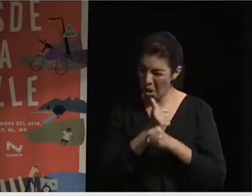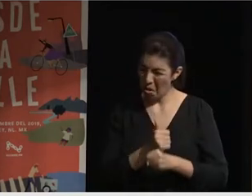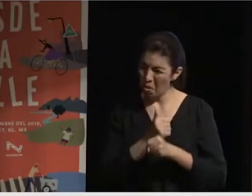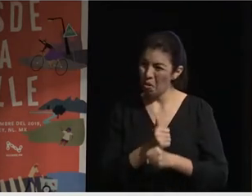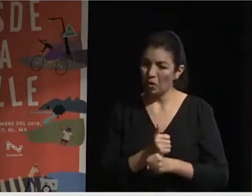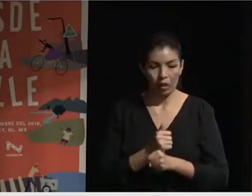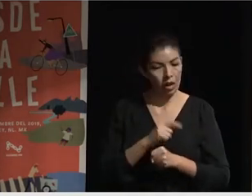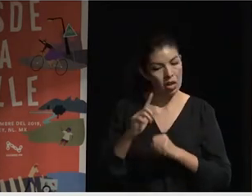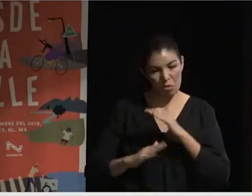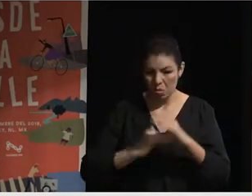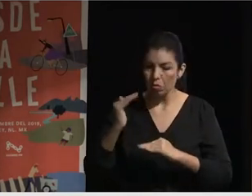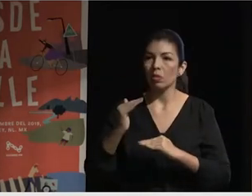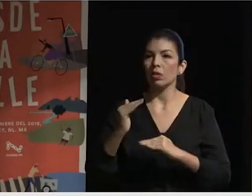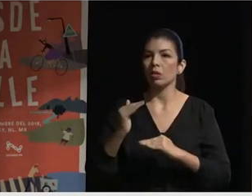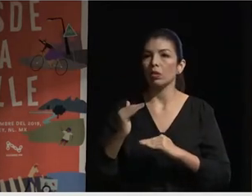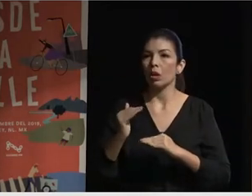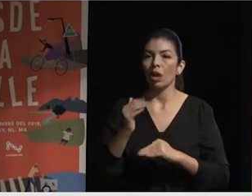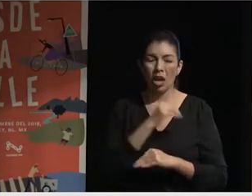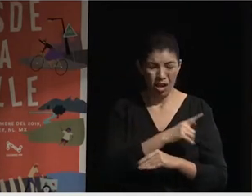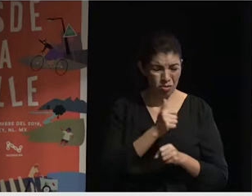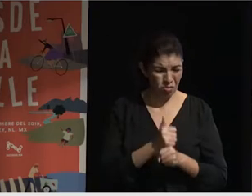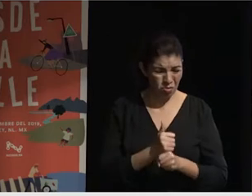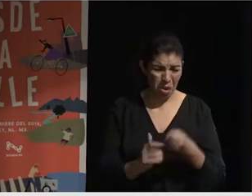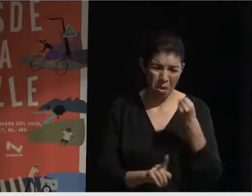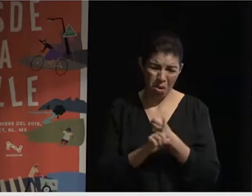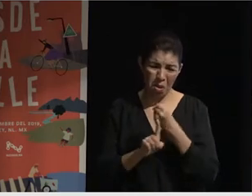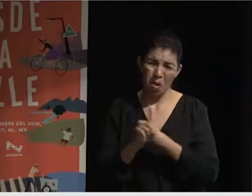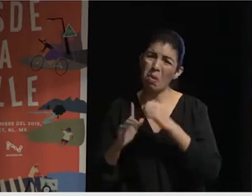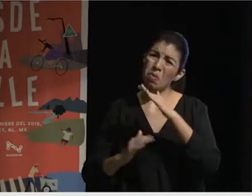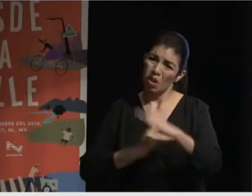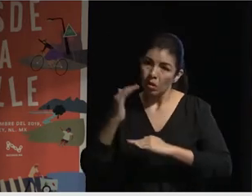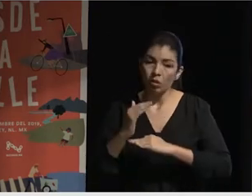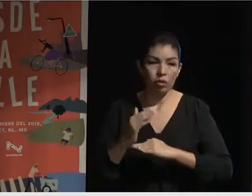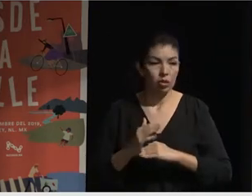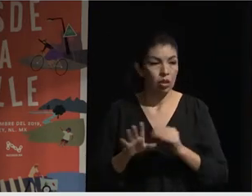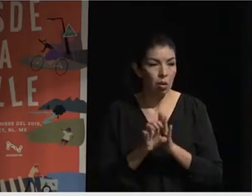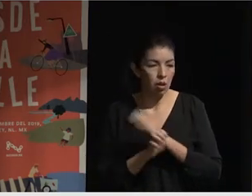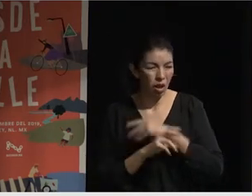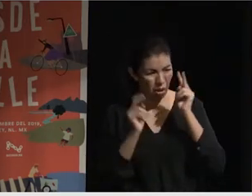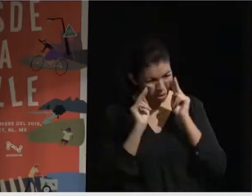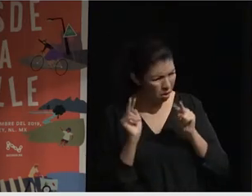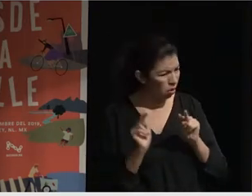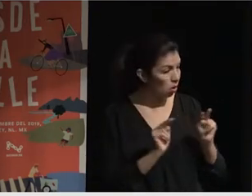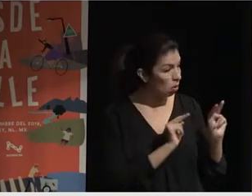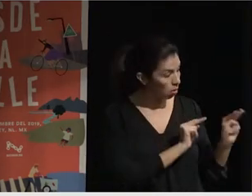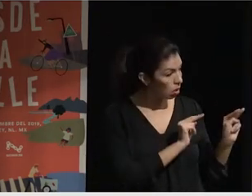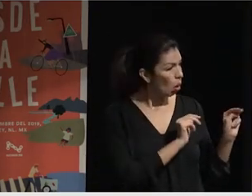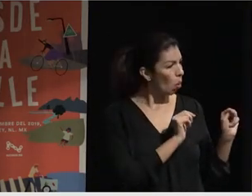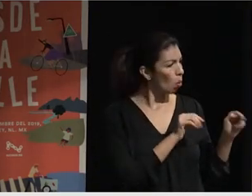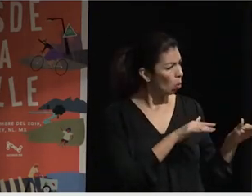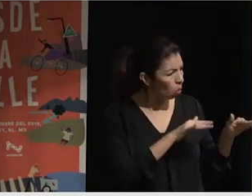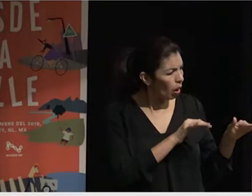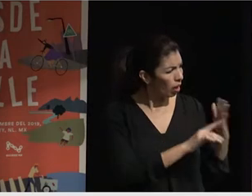vamos a tener hasta que nosotros no construyamos mejor ciudad, hasta que nosotros no volteemos a decir si sí existen mejores